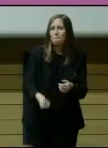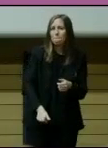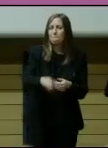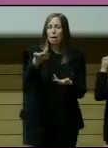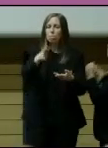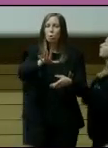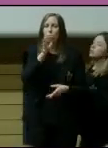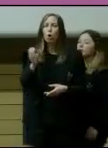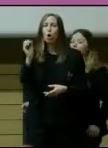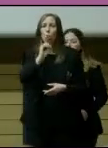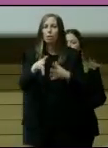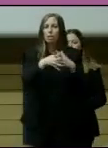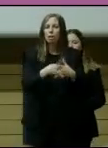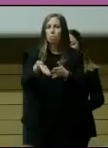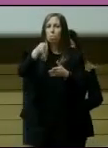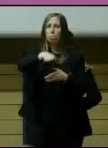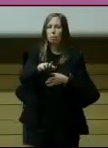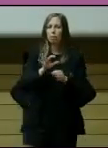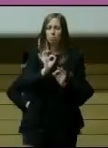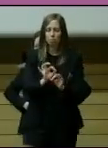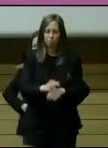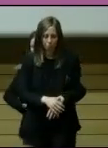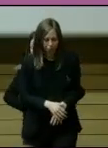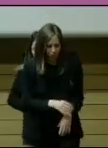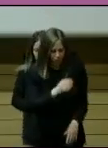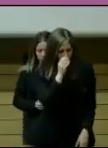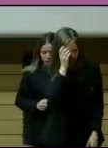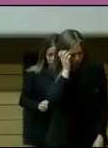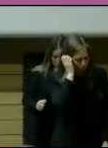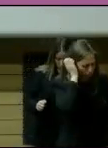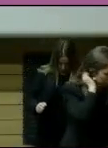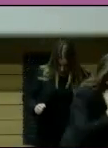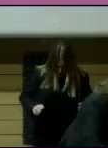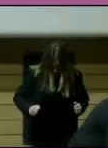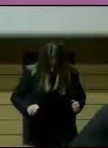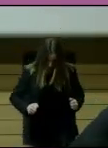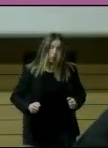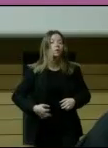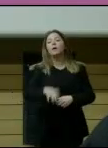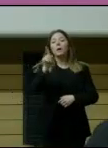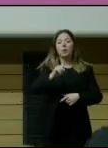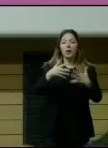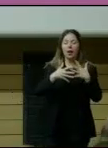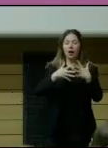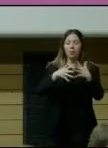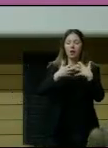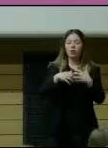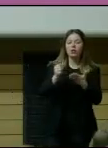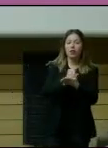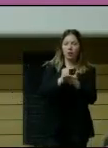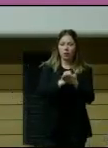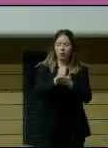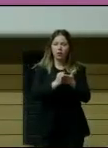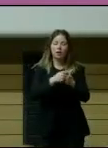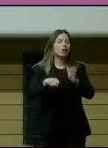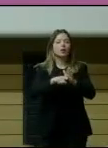muerto por opioides en Estados Unidos. Y allí hubo 3 grandes crisis, bueno, o 4 fases. Primera, la industria farmacéutica saca